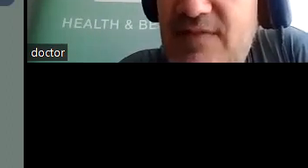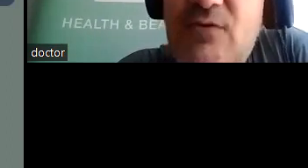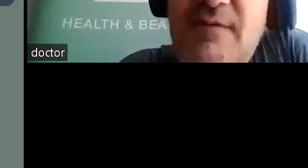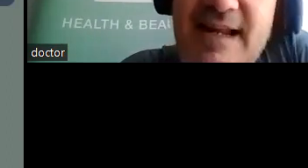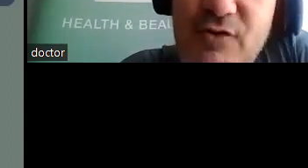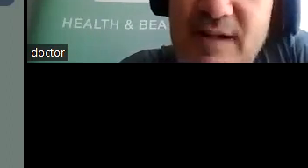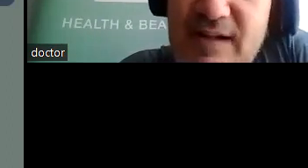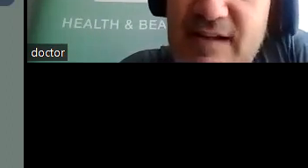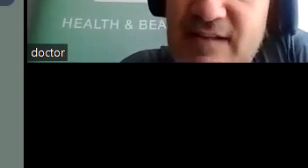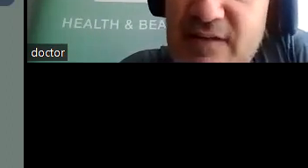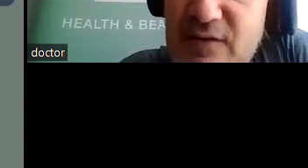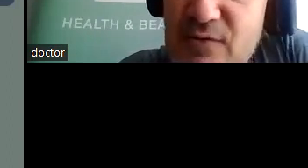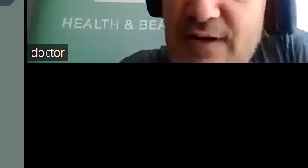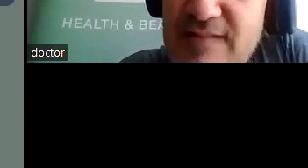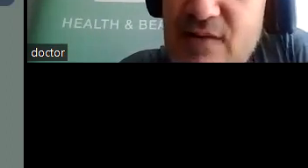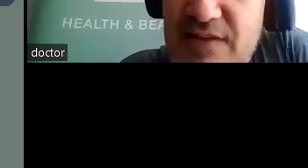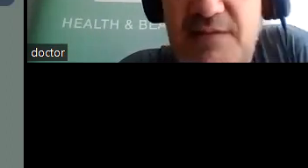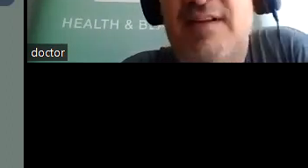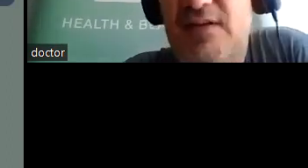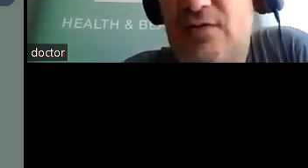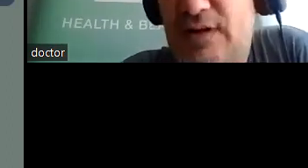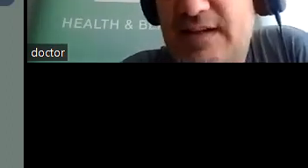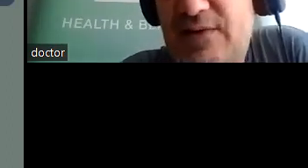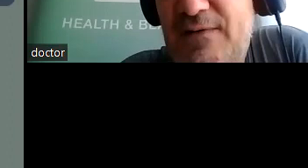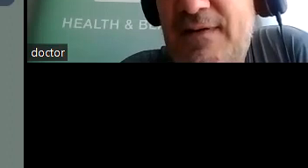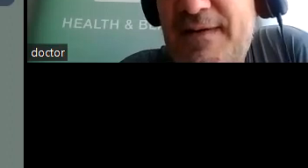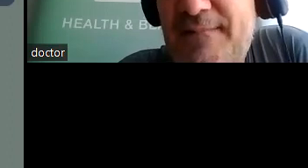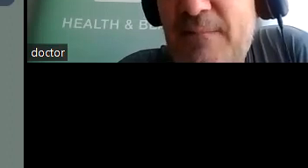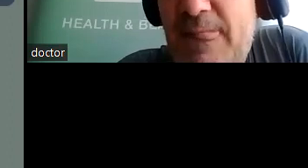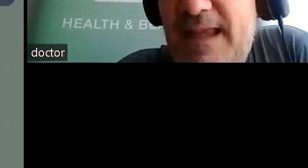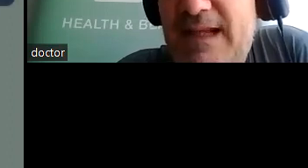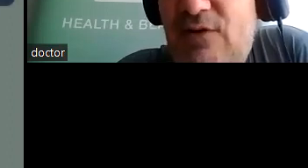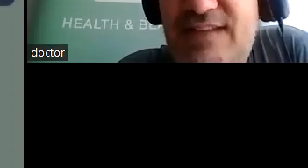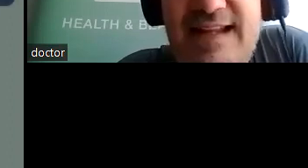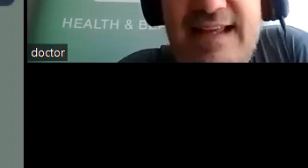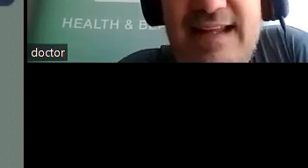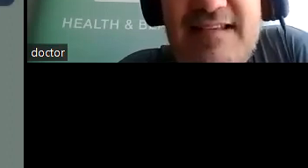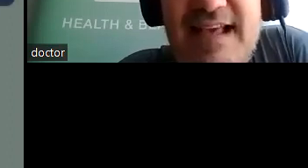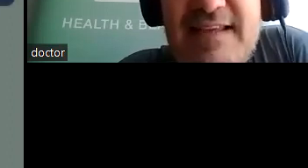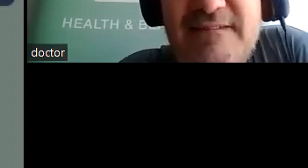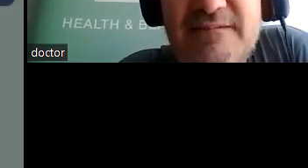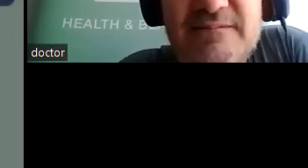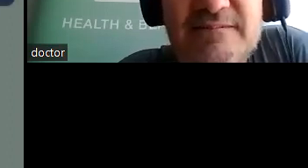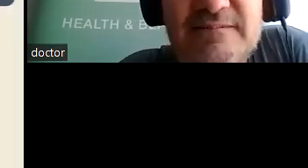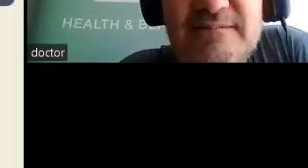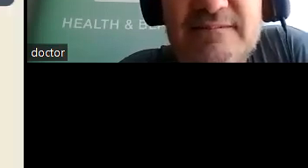estimulante sobre vesícula biliar, sobre secreción de jugo gástrico y enzimas de ácido clorhídrico. Y luego está el